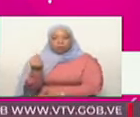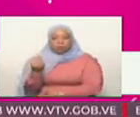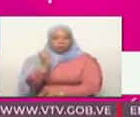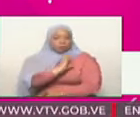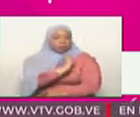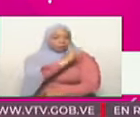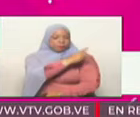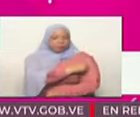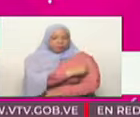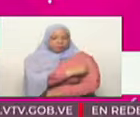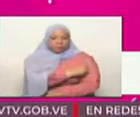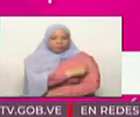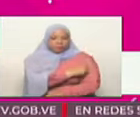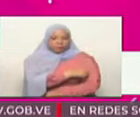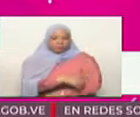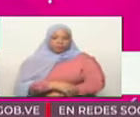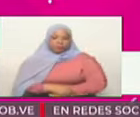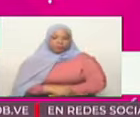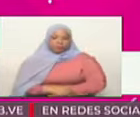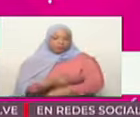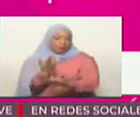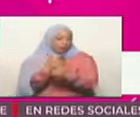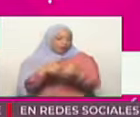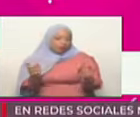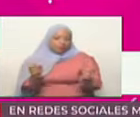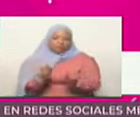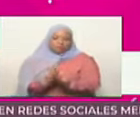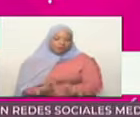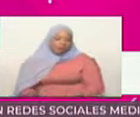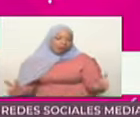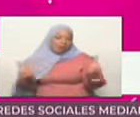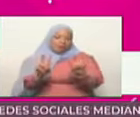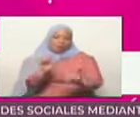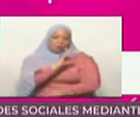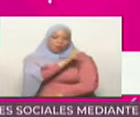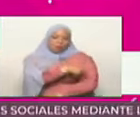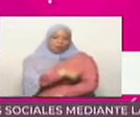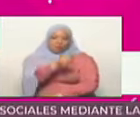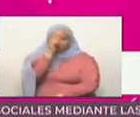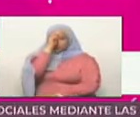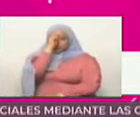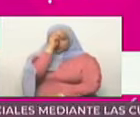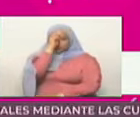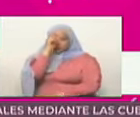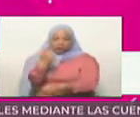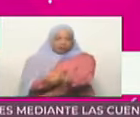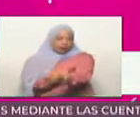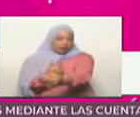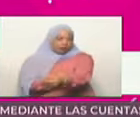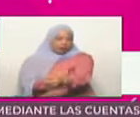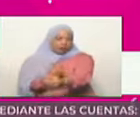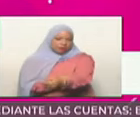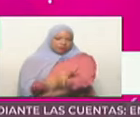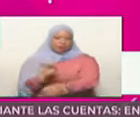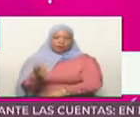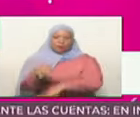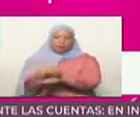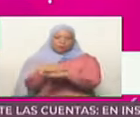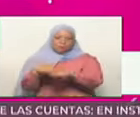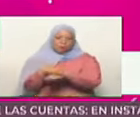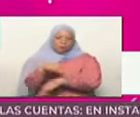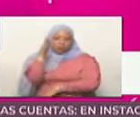Palestina, la Palestina libre, valiente y poderosa, Turquía, nuestro hermano Erdogan, primer ministro de